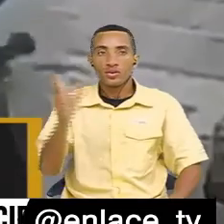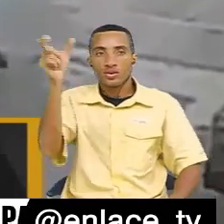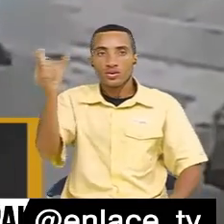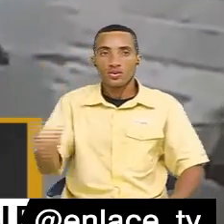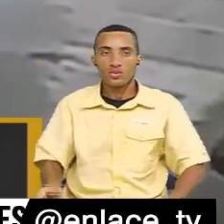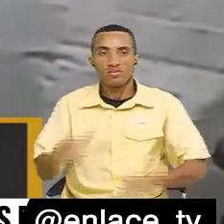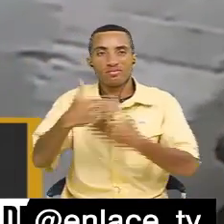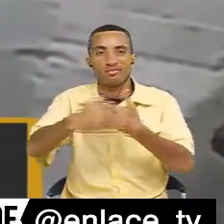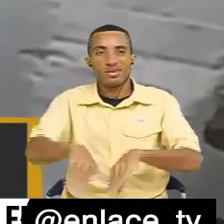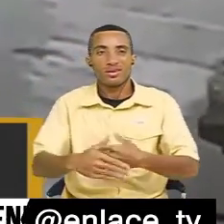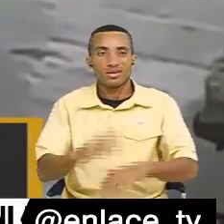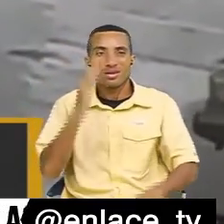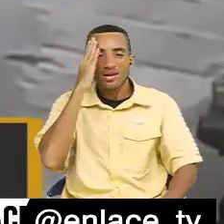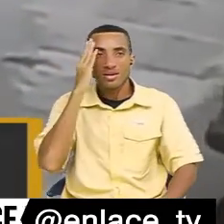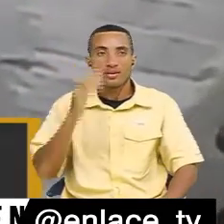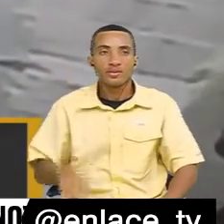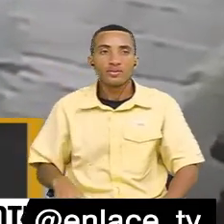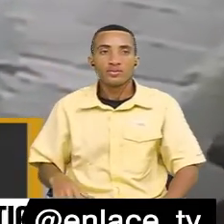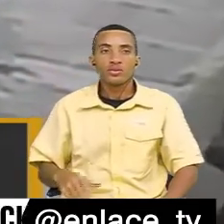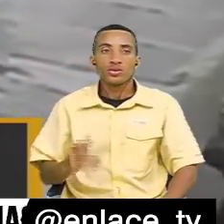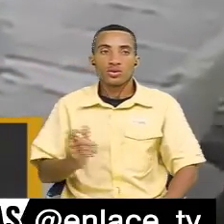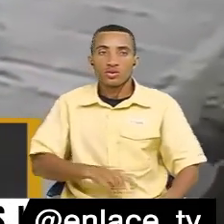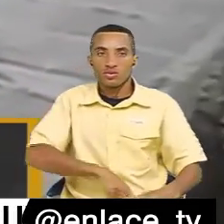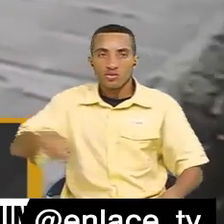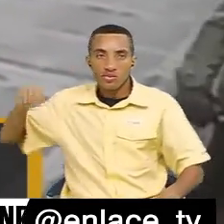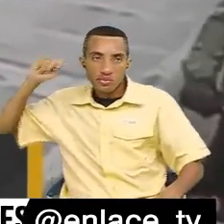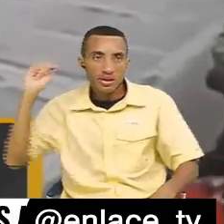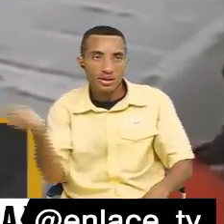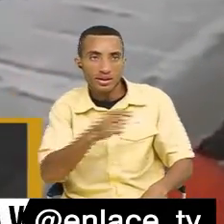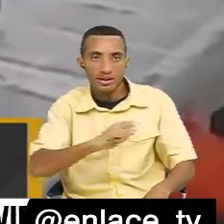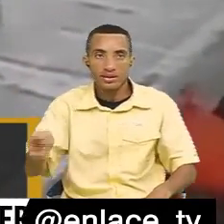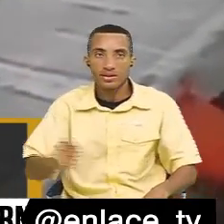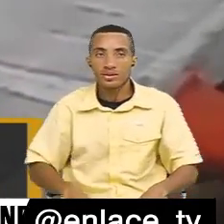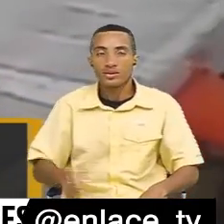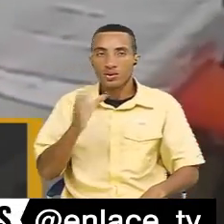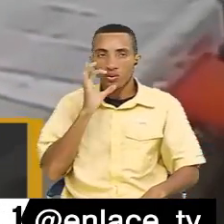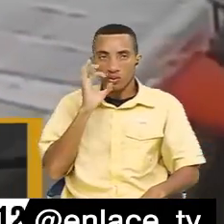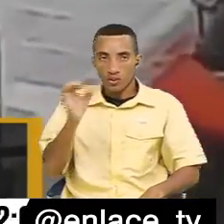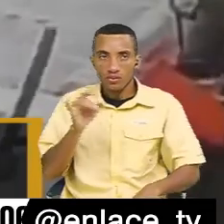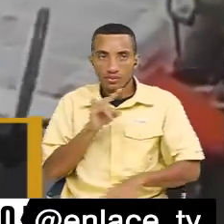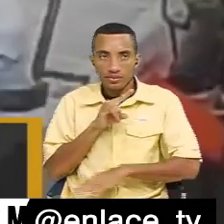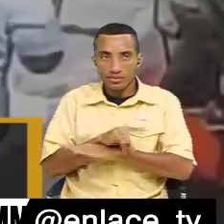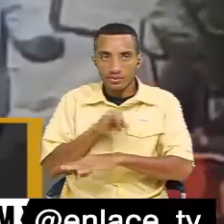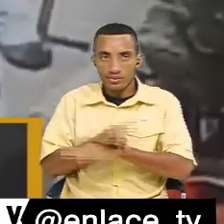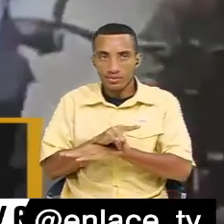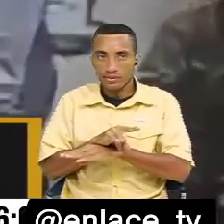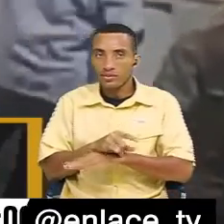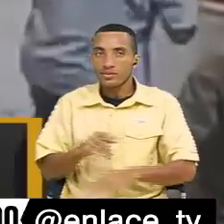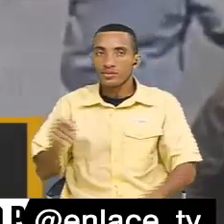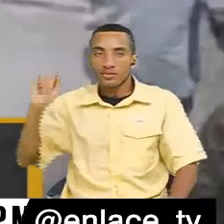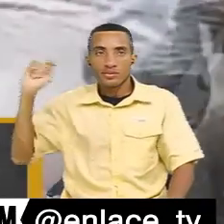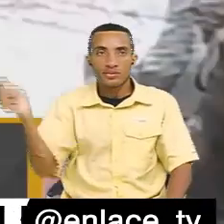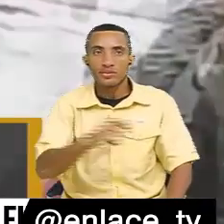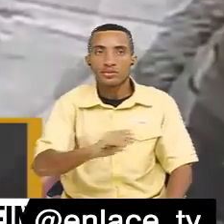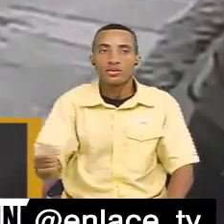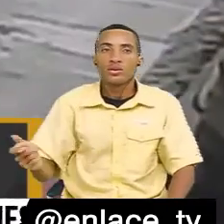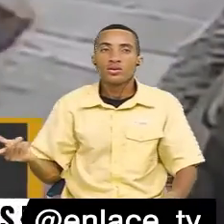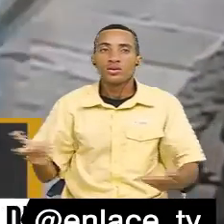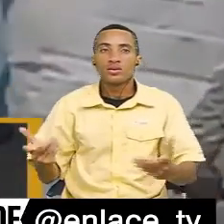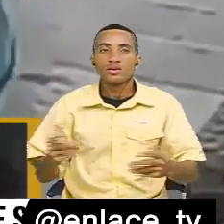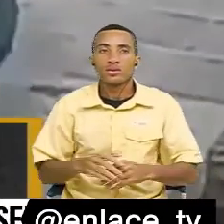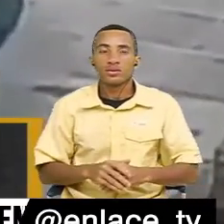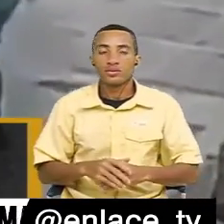calle hiere con un machete a quien sería el vigilante de la zona residencial. Esto ocurrió exactamente en